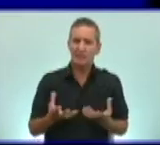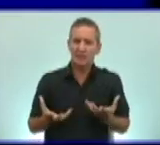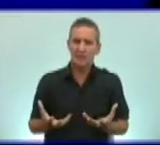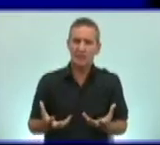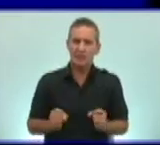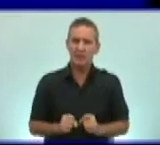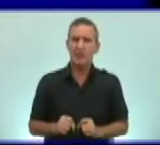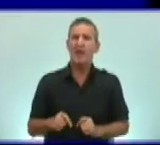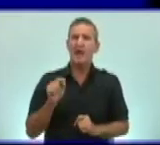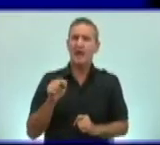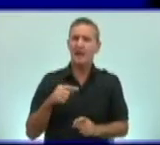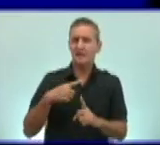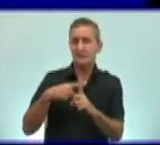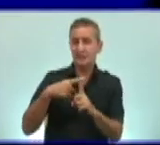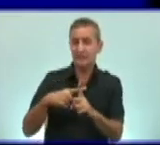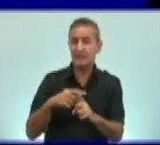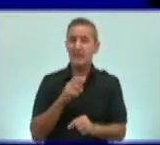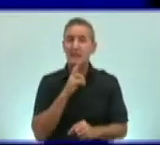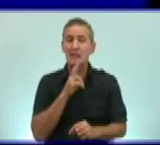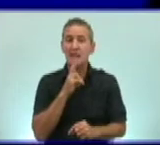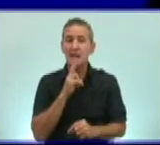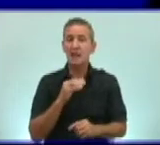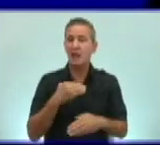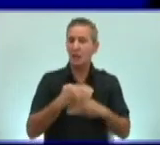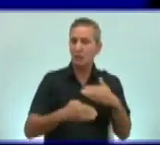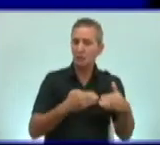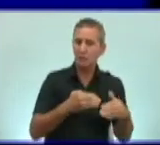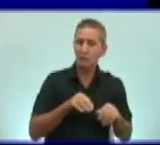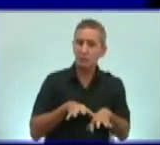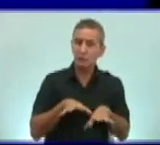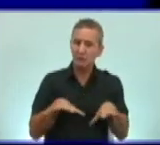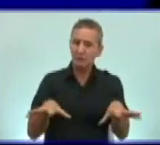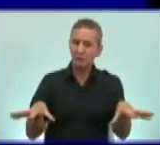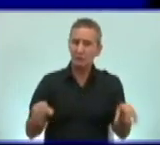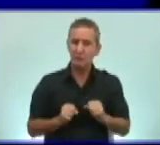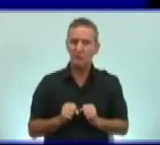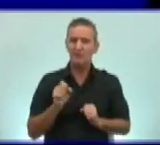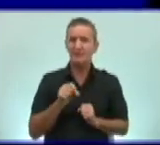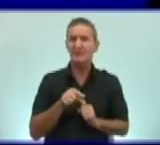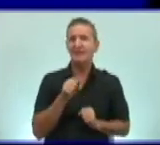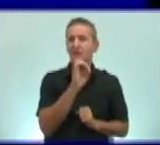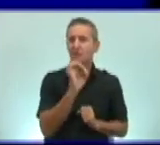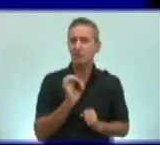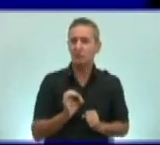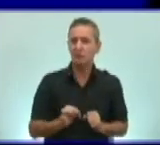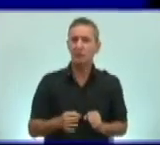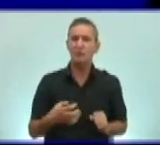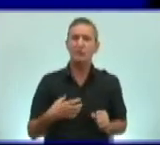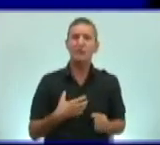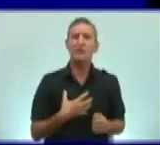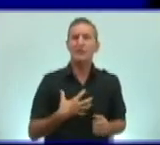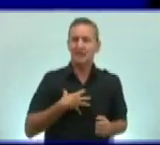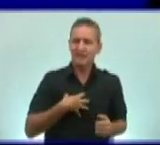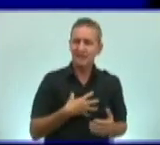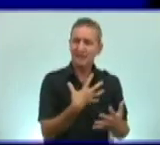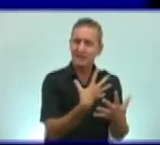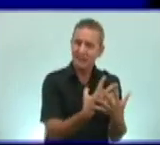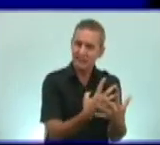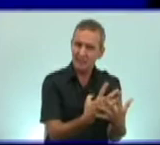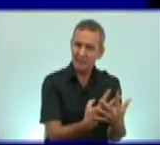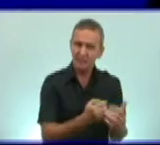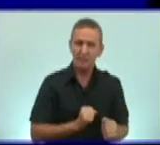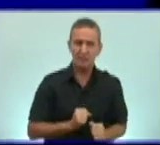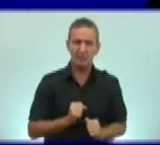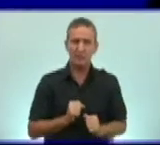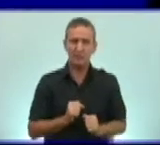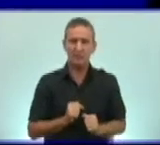el proceso de disociación de esos iones que constituyen este cristal. Y también